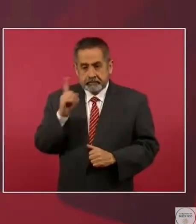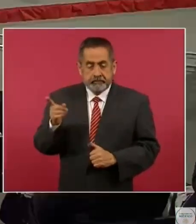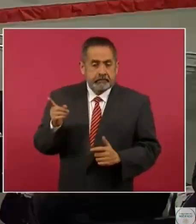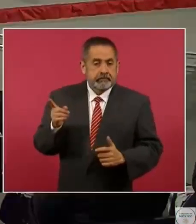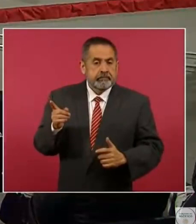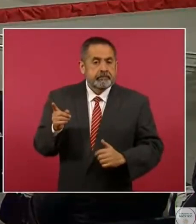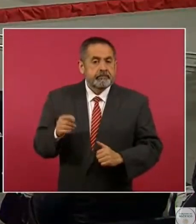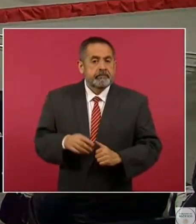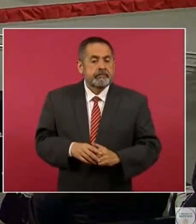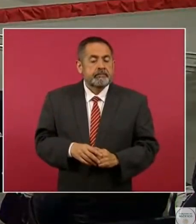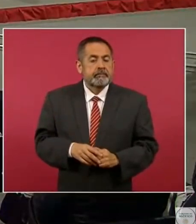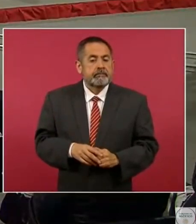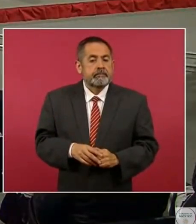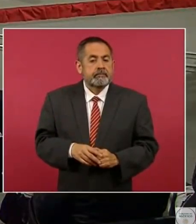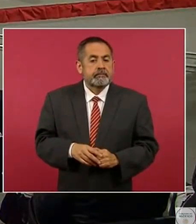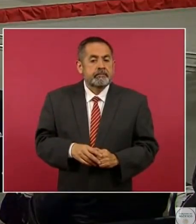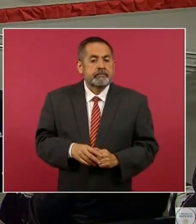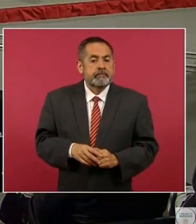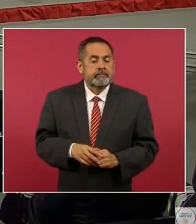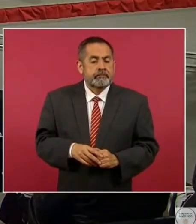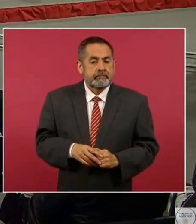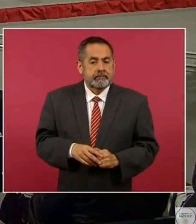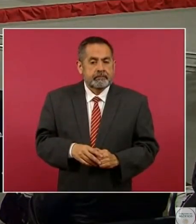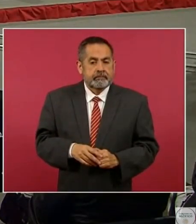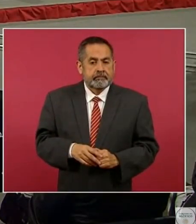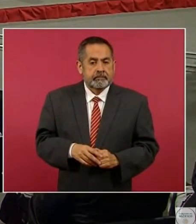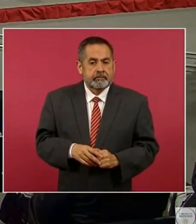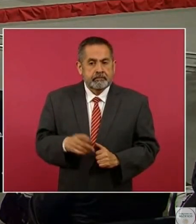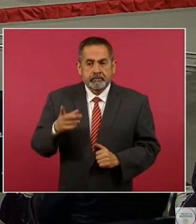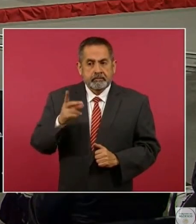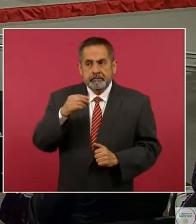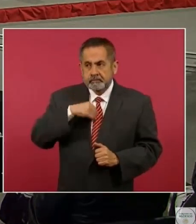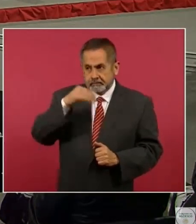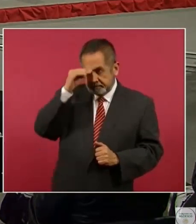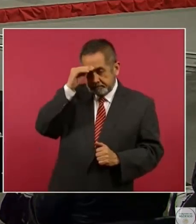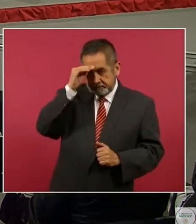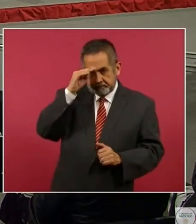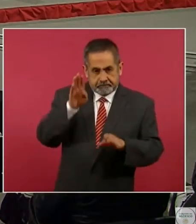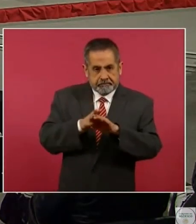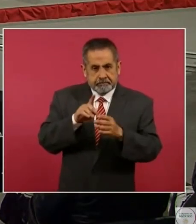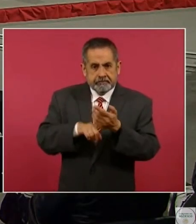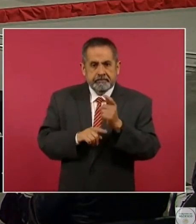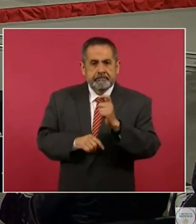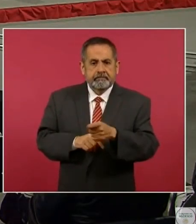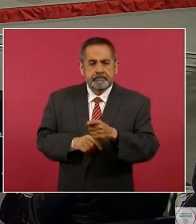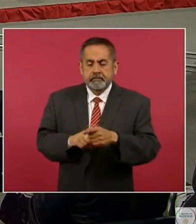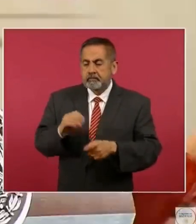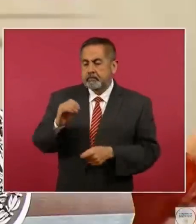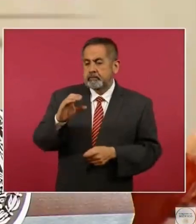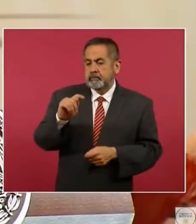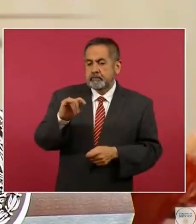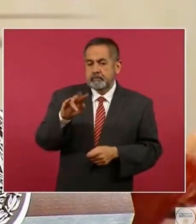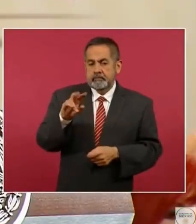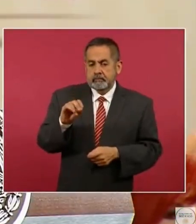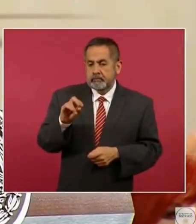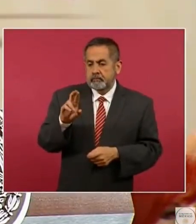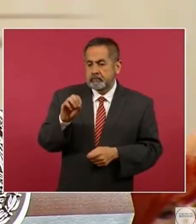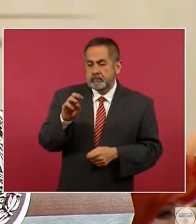porque no lo tenía pensado, que Octavio Romero nos